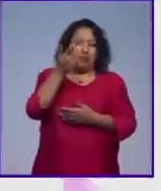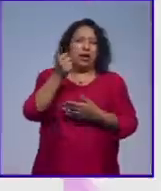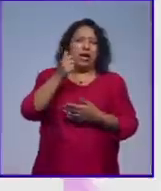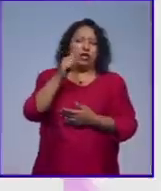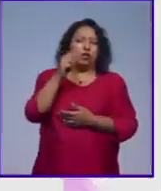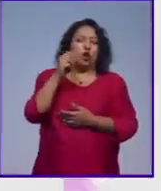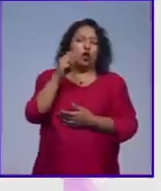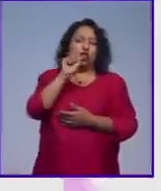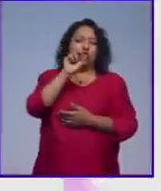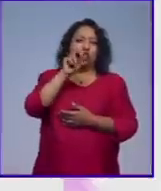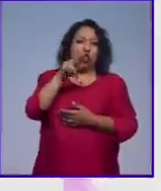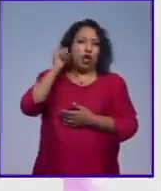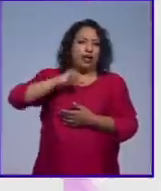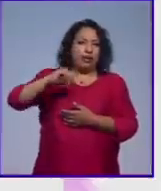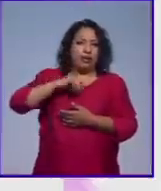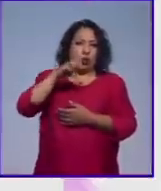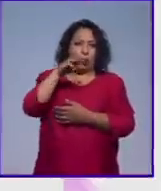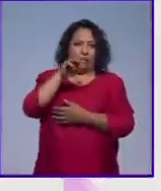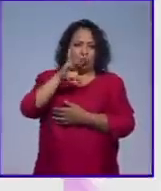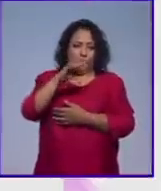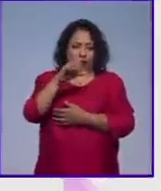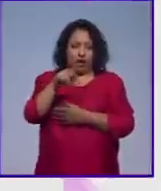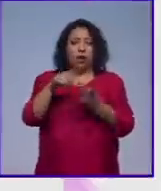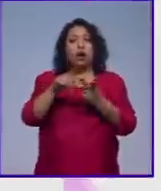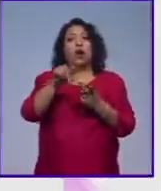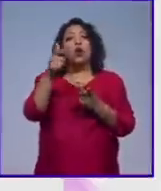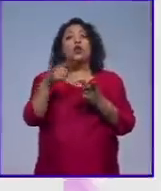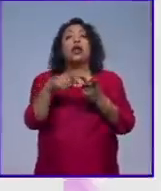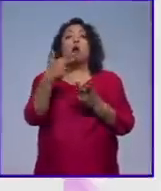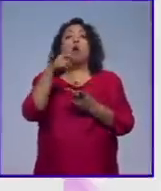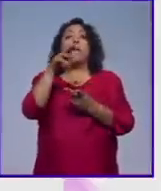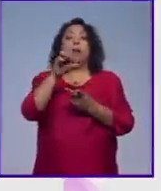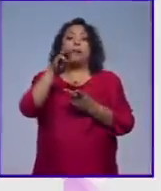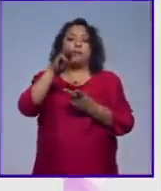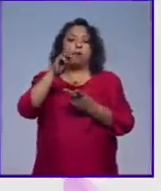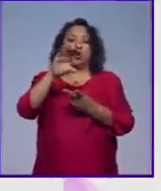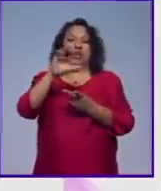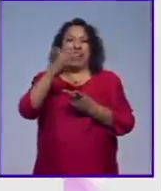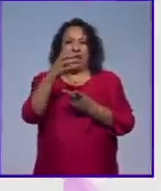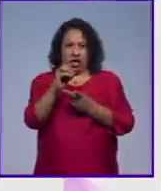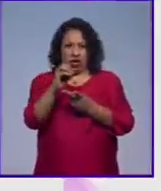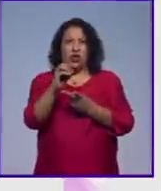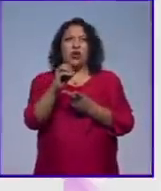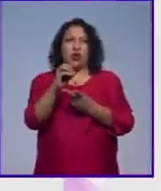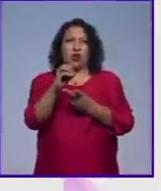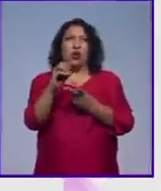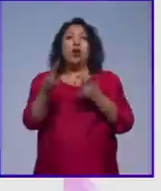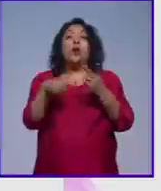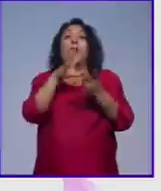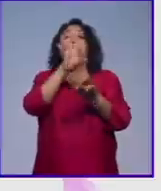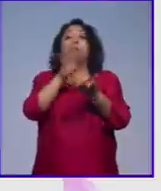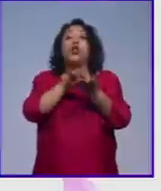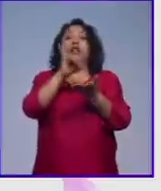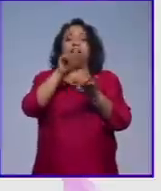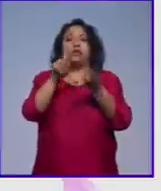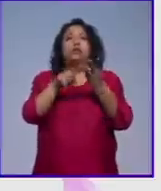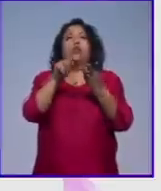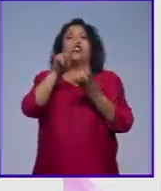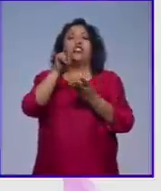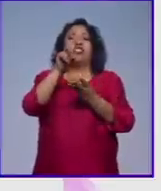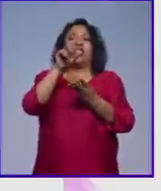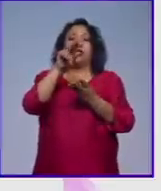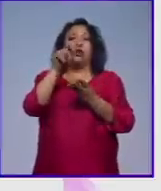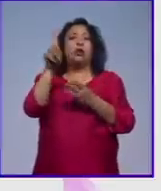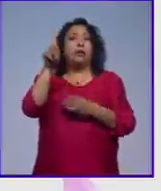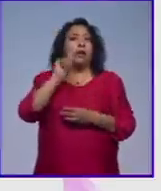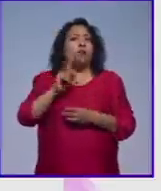Michoacán. Bailará una parte del huapango de Moncayo, la boda en el Istmo, y el danzón Nereidas. Ella es una